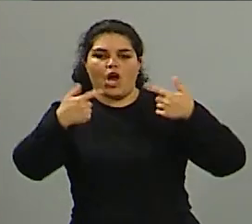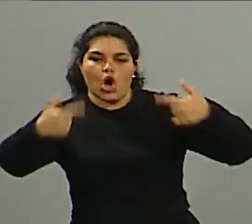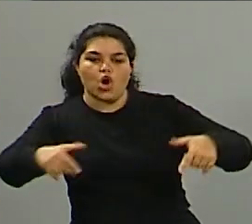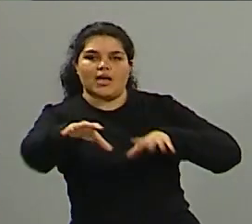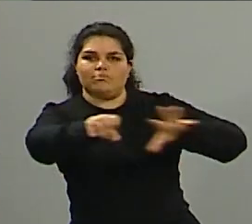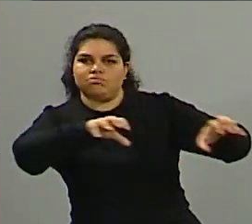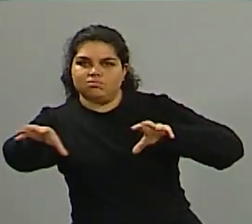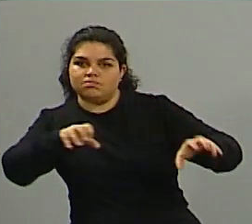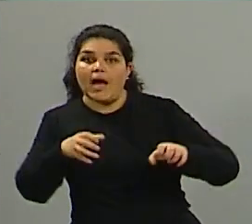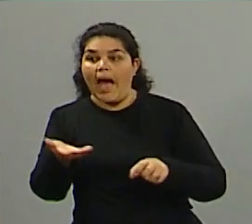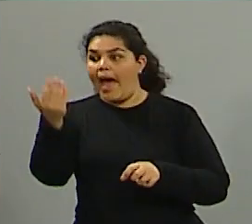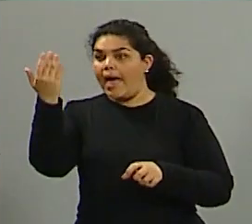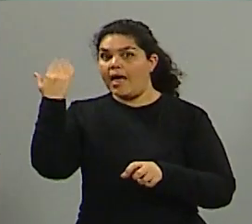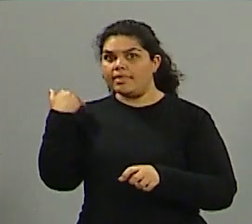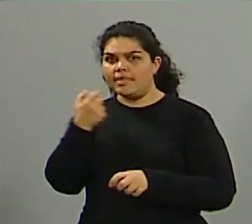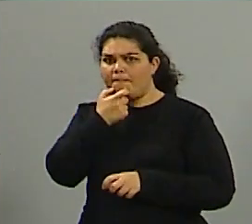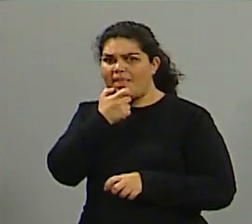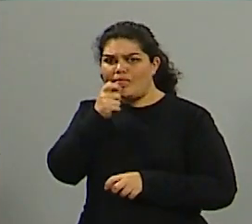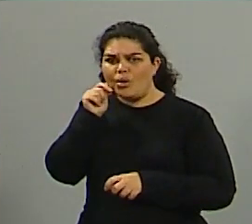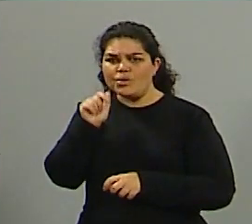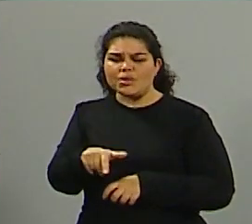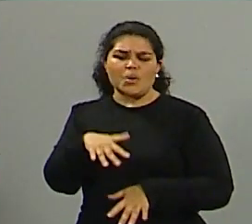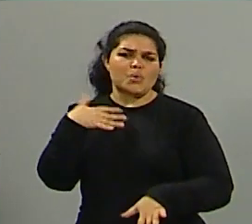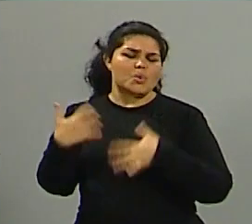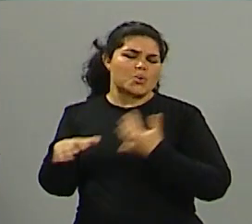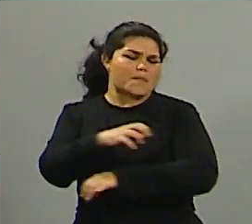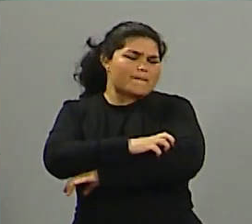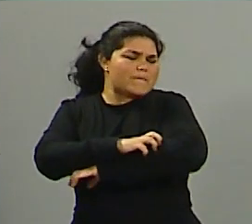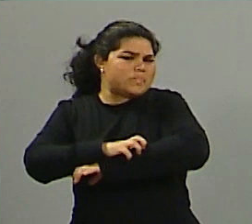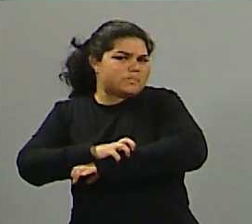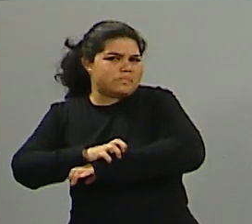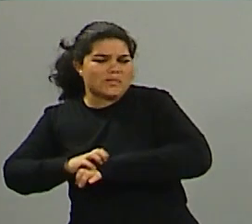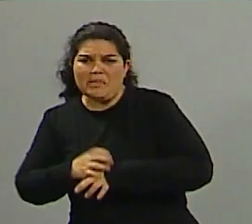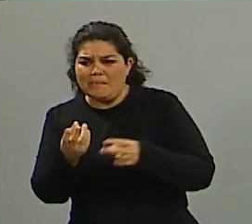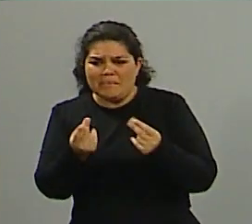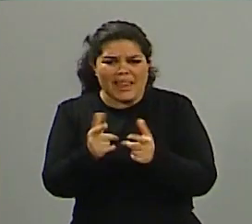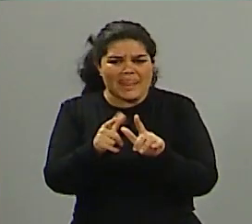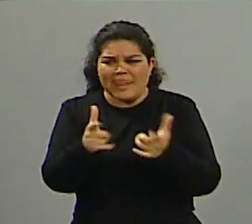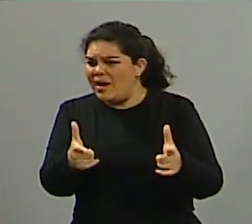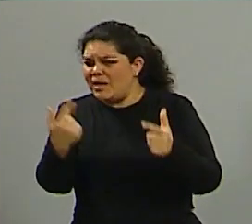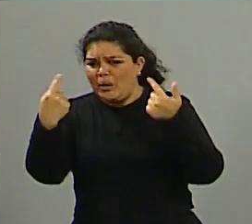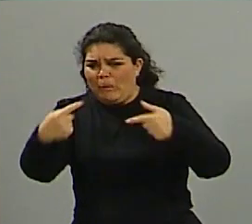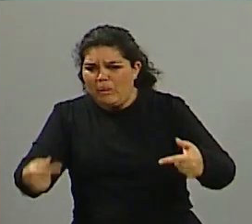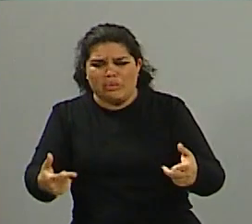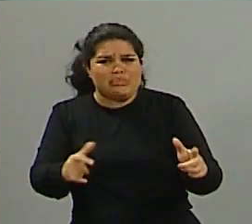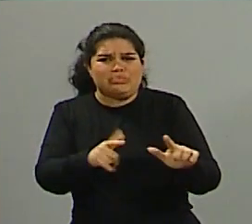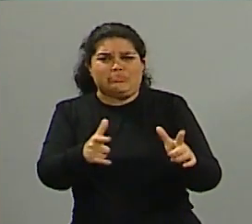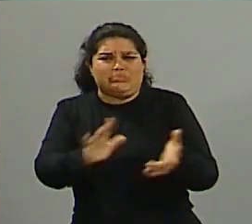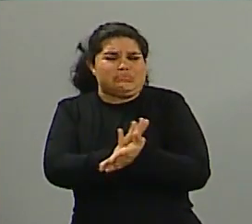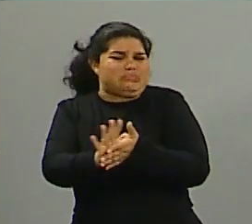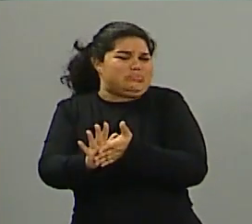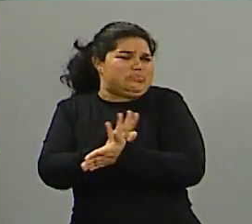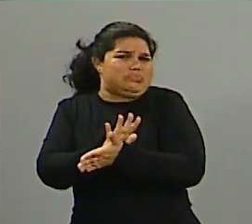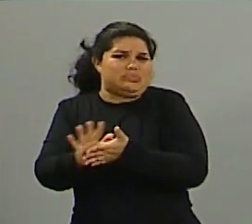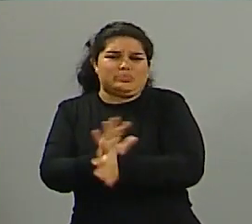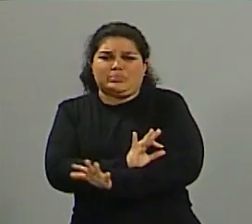con mayúscula, ¿no? Sí. Es tremenda la situación que vive Mendoza y eso también lo limitaba. Lo